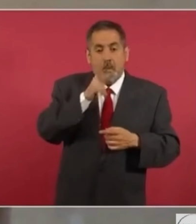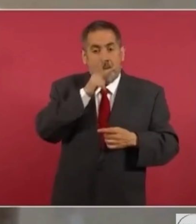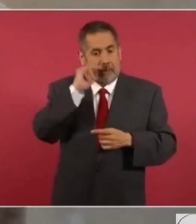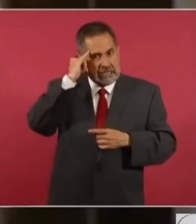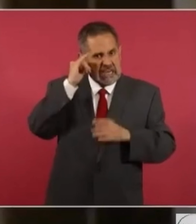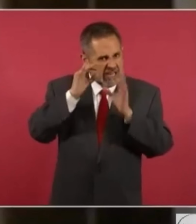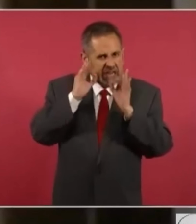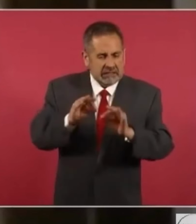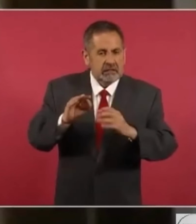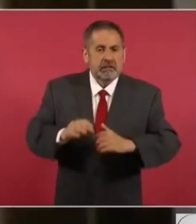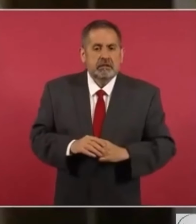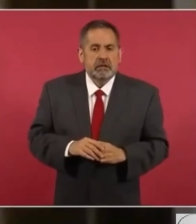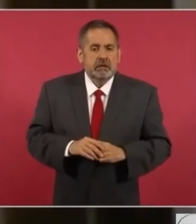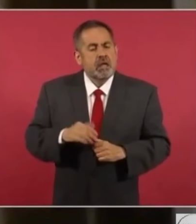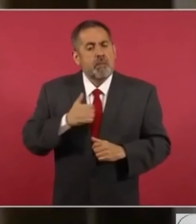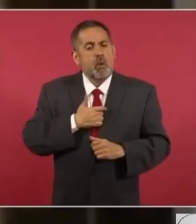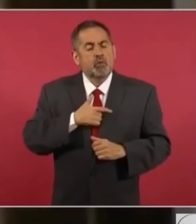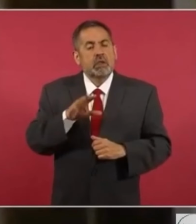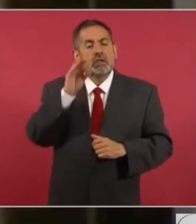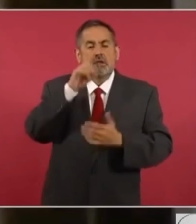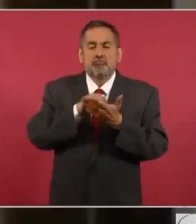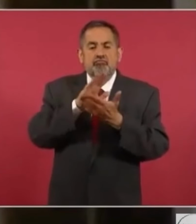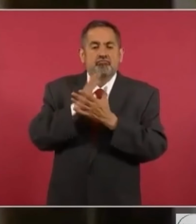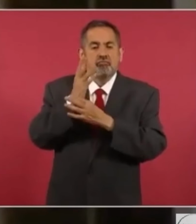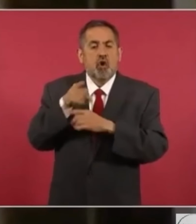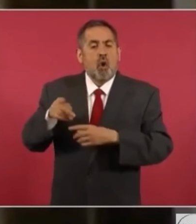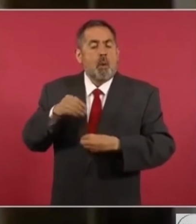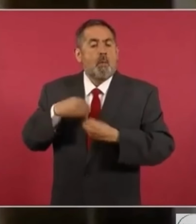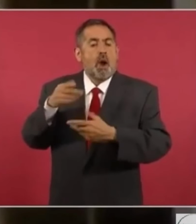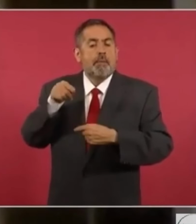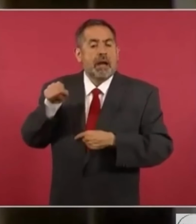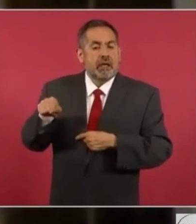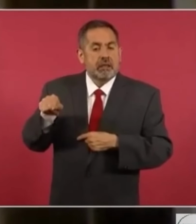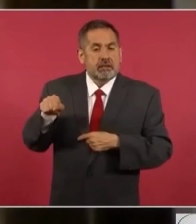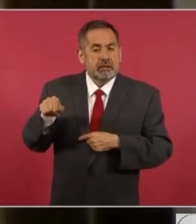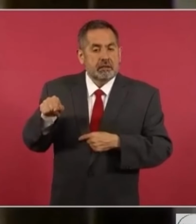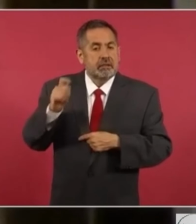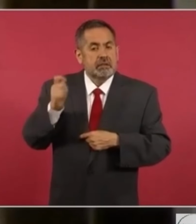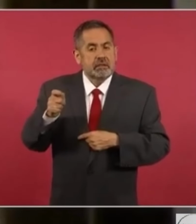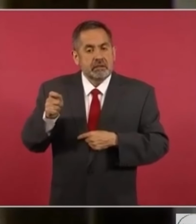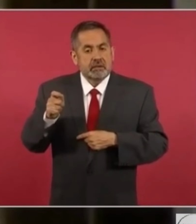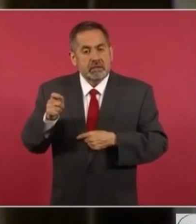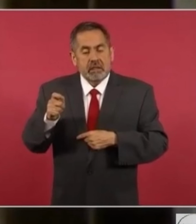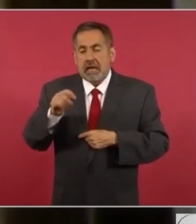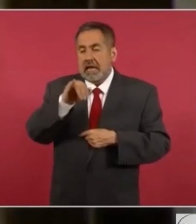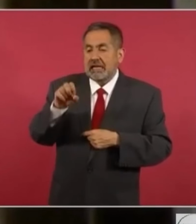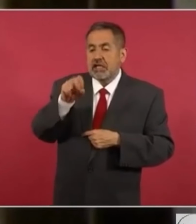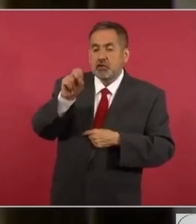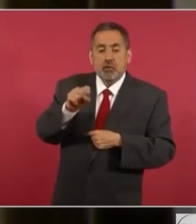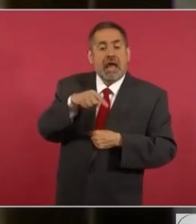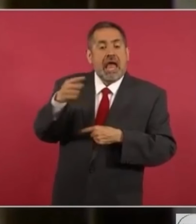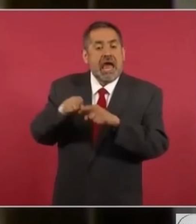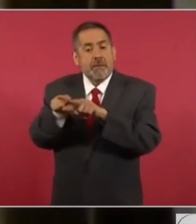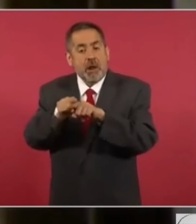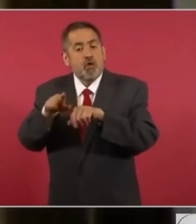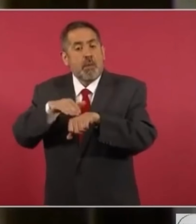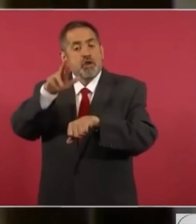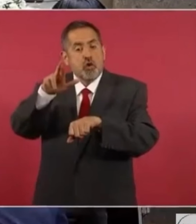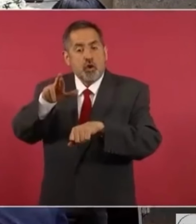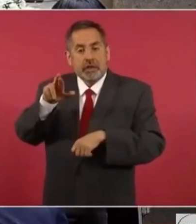indígena. Y me gustaría citarles un poema que Jesús, el hermano mayor de